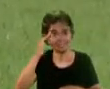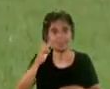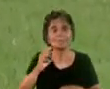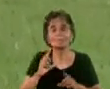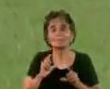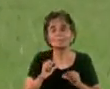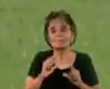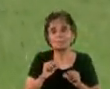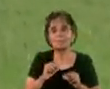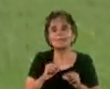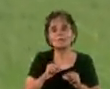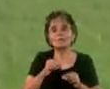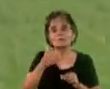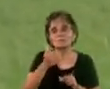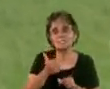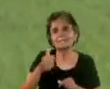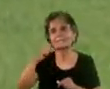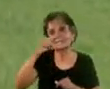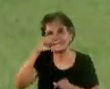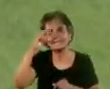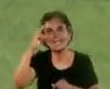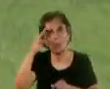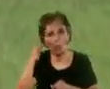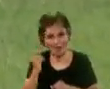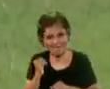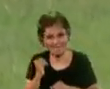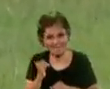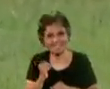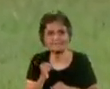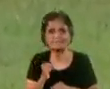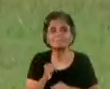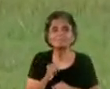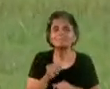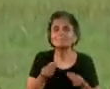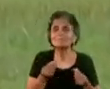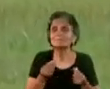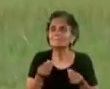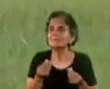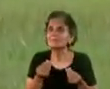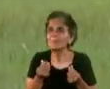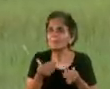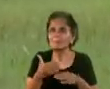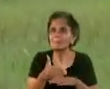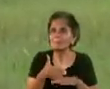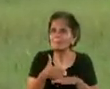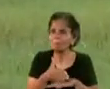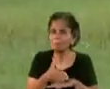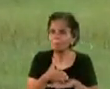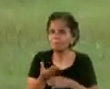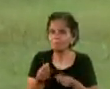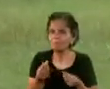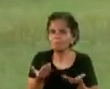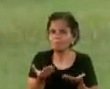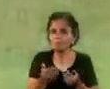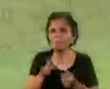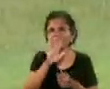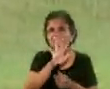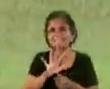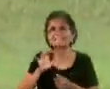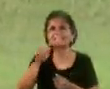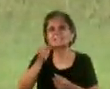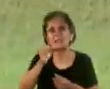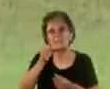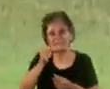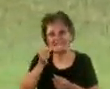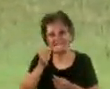octava y novena categoría. Bueno, ¿tuvo algún valor la entrada o no? Un valor simbólico de 500 pesos para